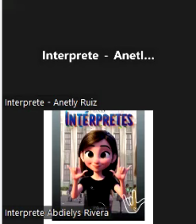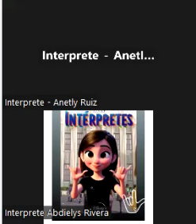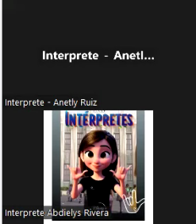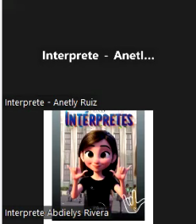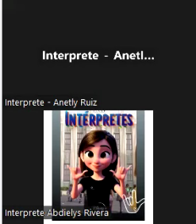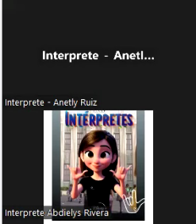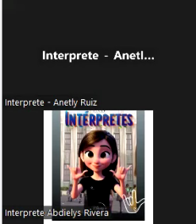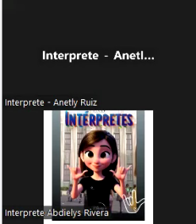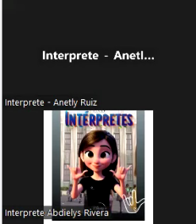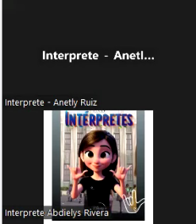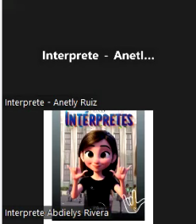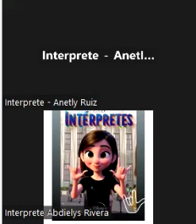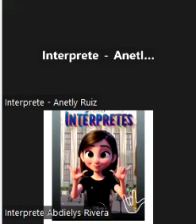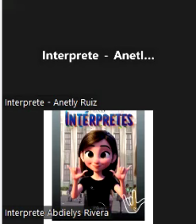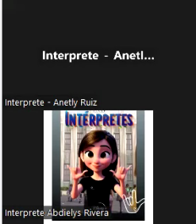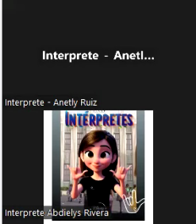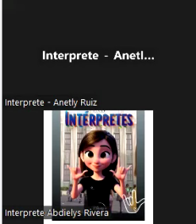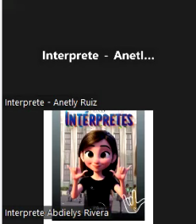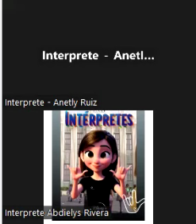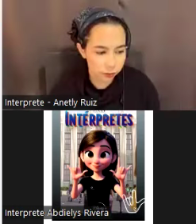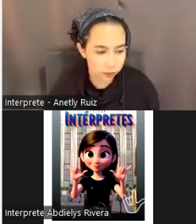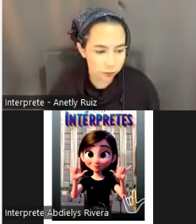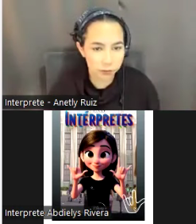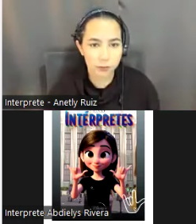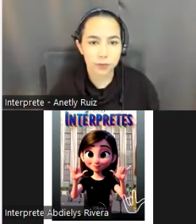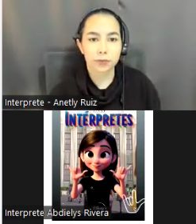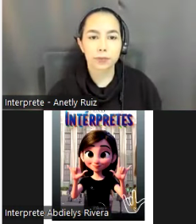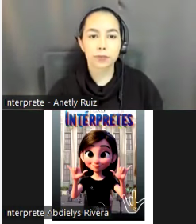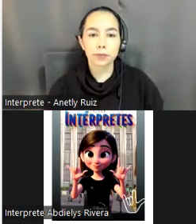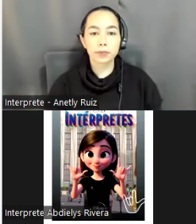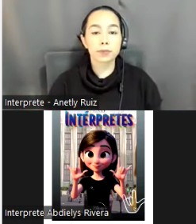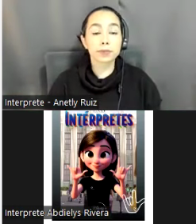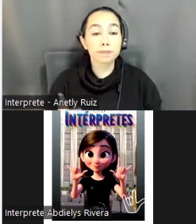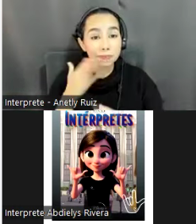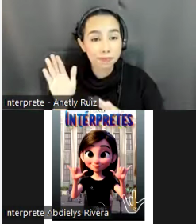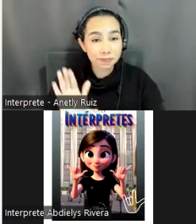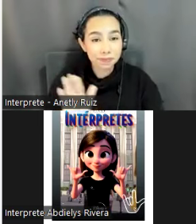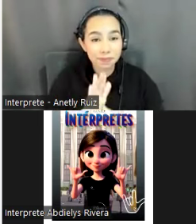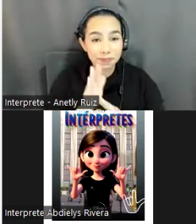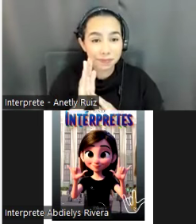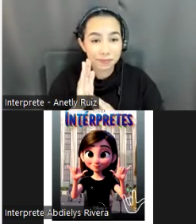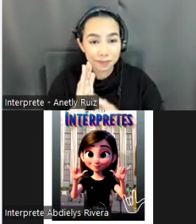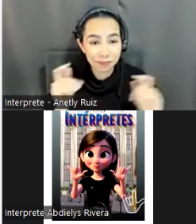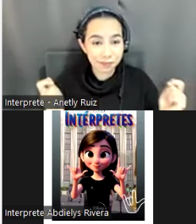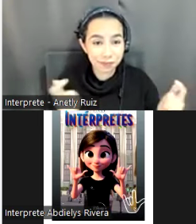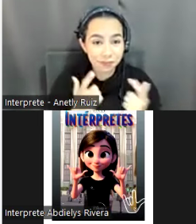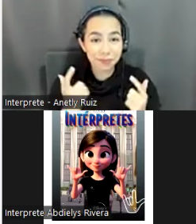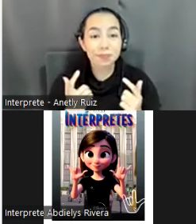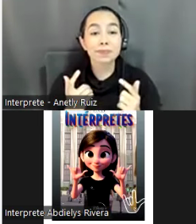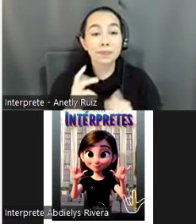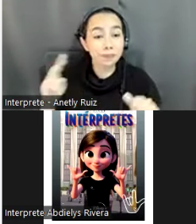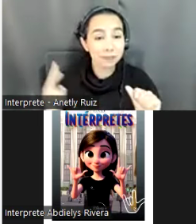Buenas tardes a todos, bienvenidos a la continuación de lo que es la serie educativa sobre los determinantes sociales de la Vale. salud